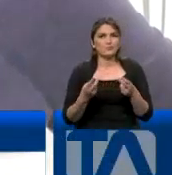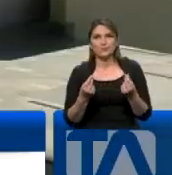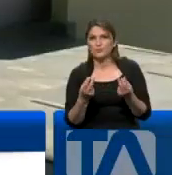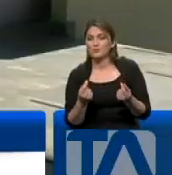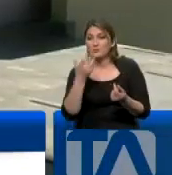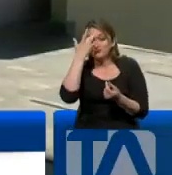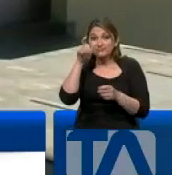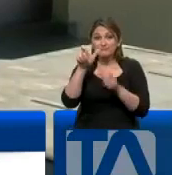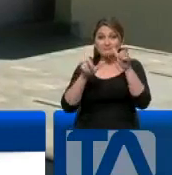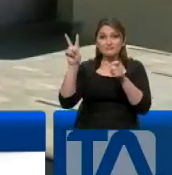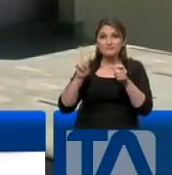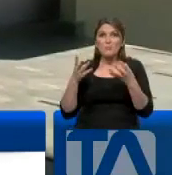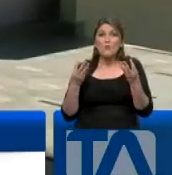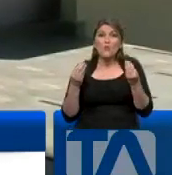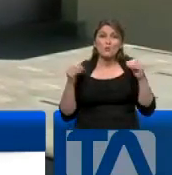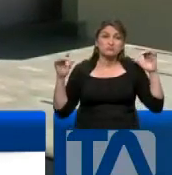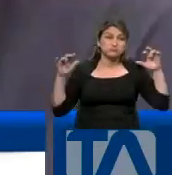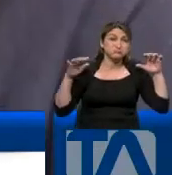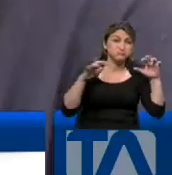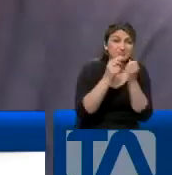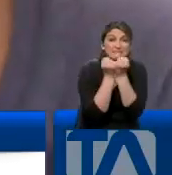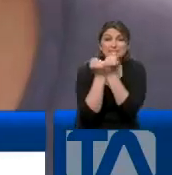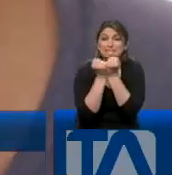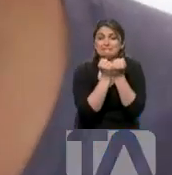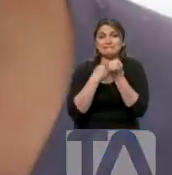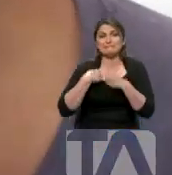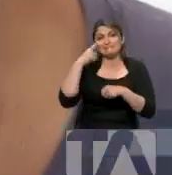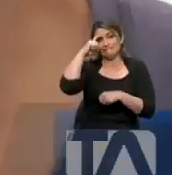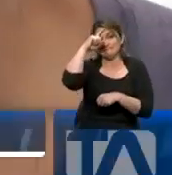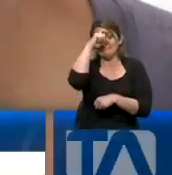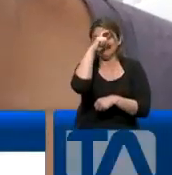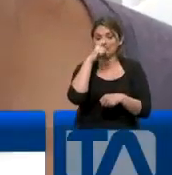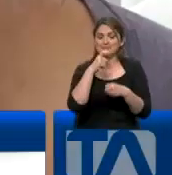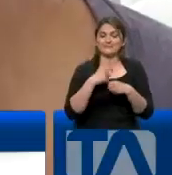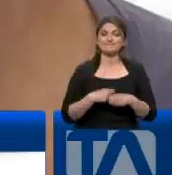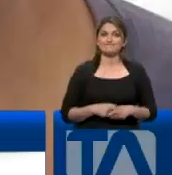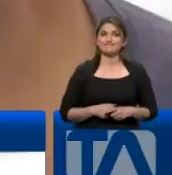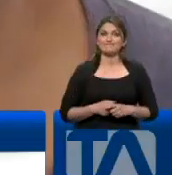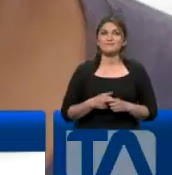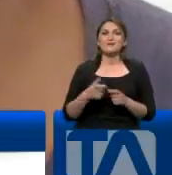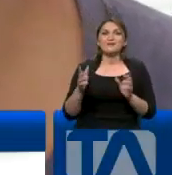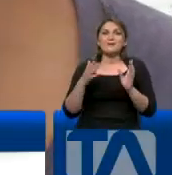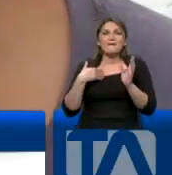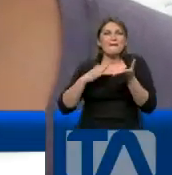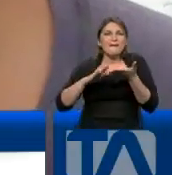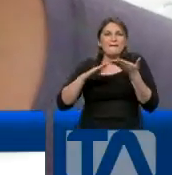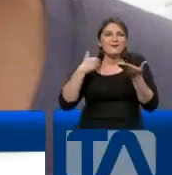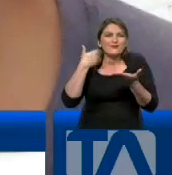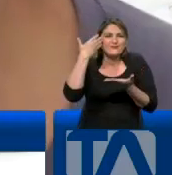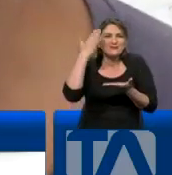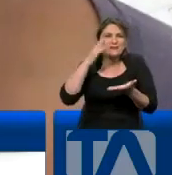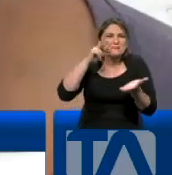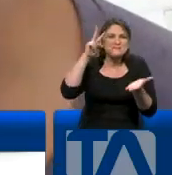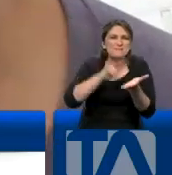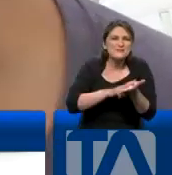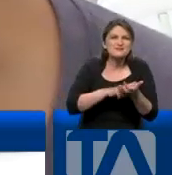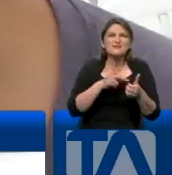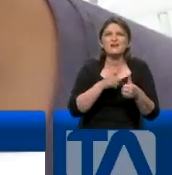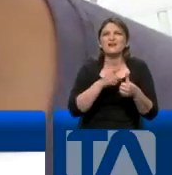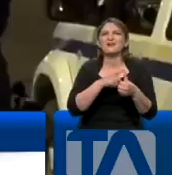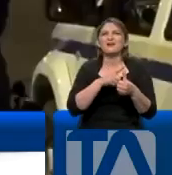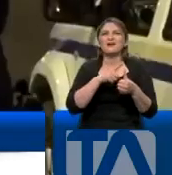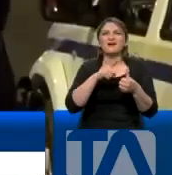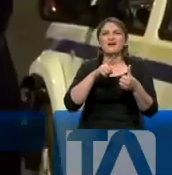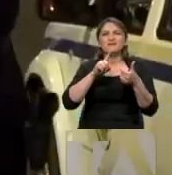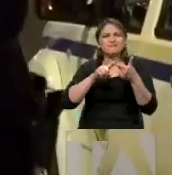a la visa humanitaria o a la de la UNASUR. No sé cuál es la diferencia que hay, si me va a beneficiar una más que otra, eso no lo